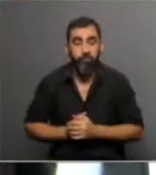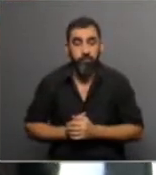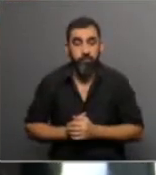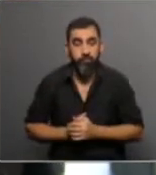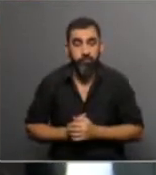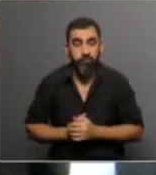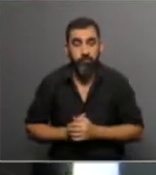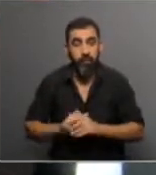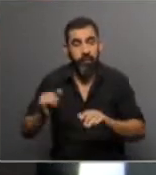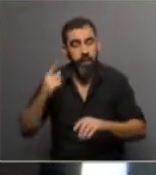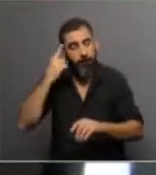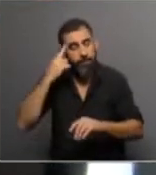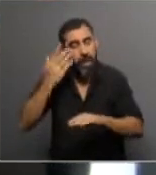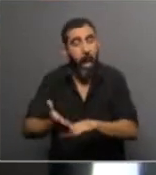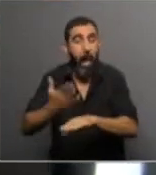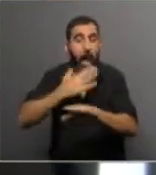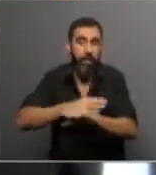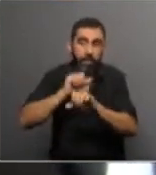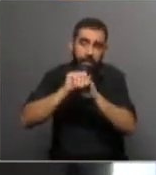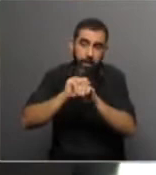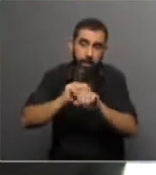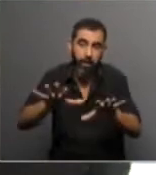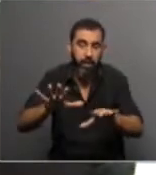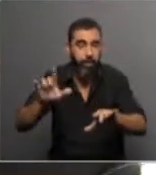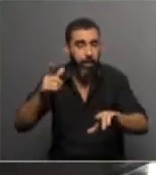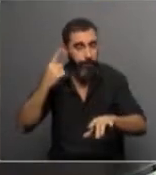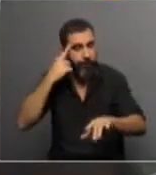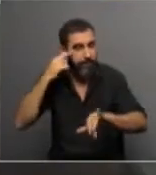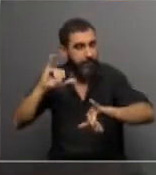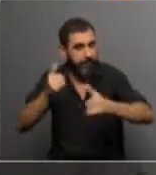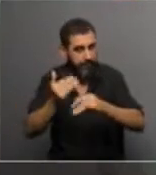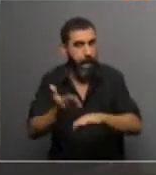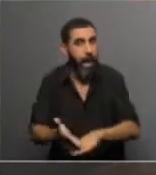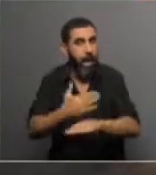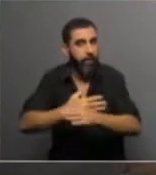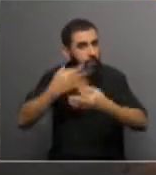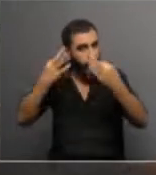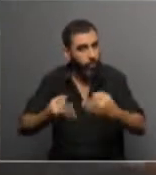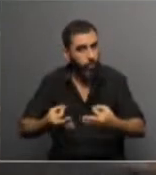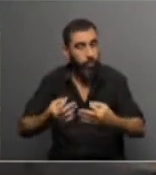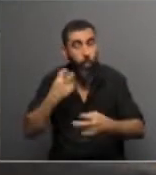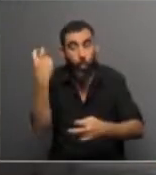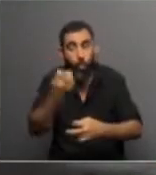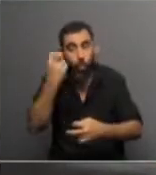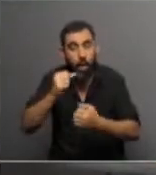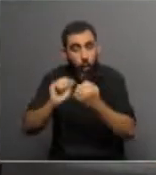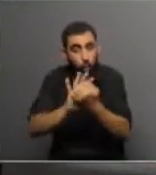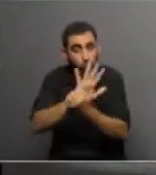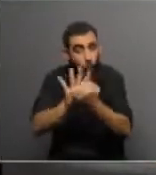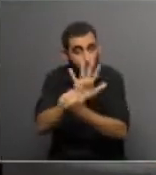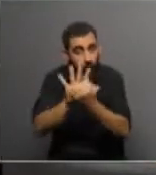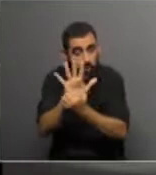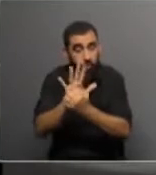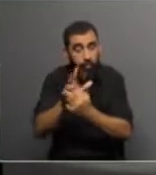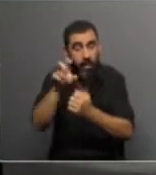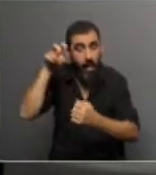en mente quizás antes de la pandemia, de que surgiera todo esto a la luz, justamente es buscar coronavirus en los murciélagos del Uruguay.